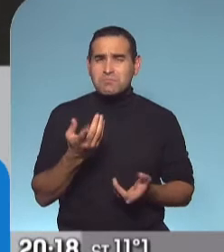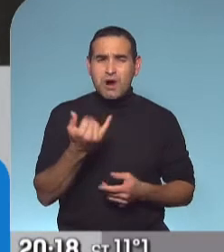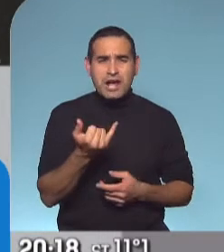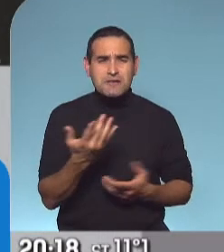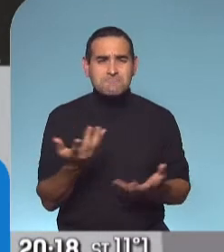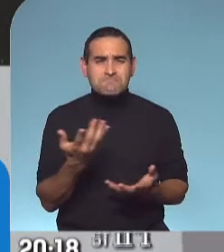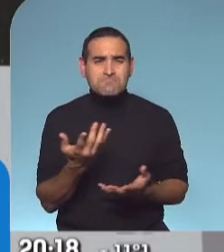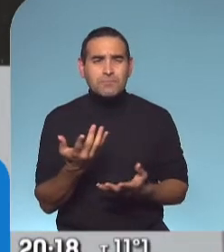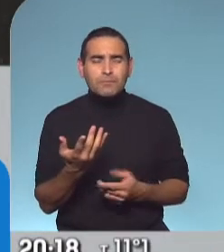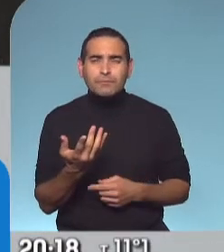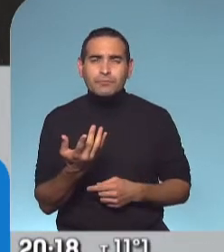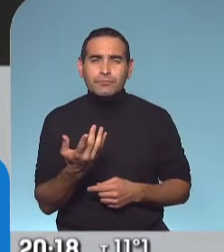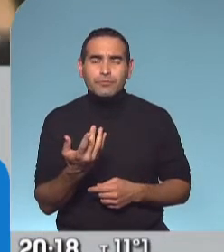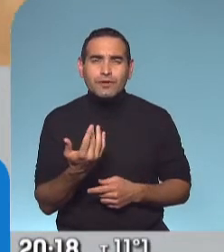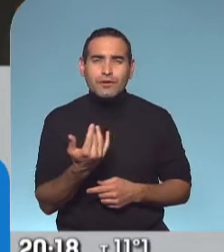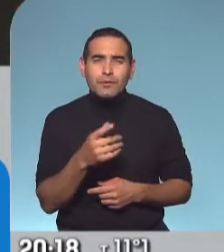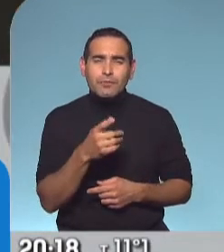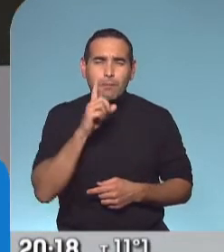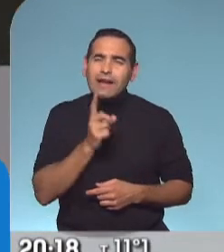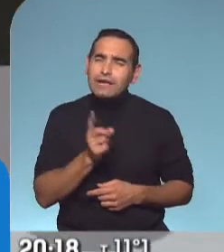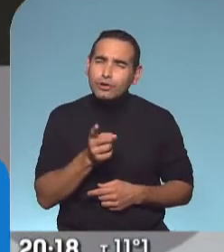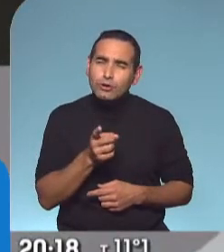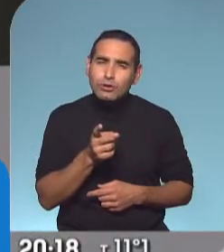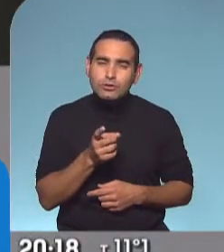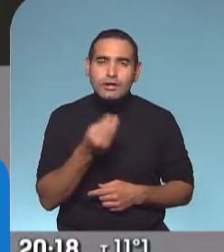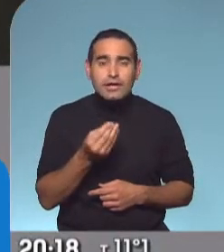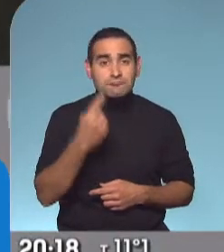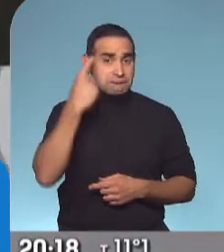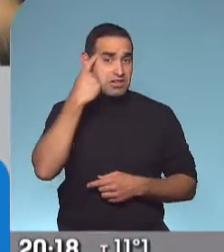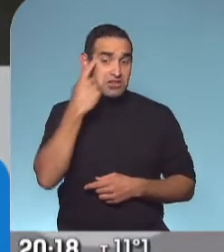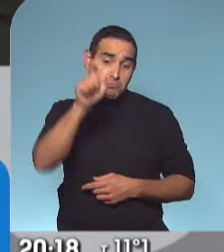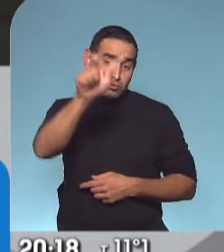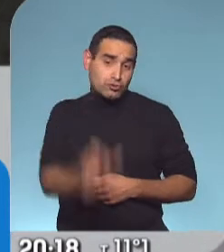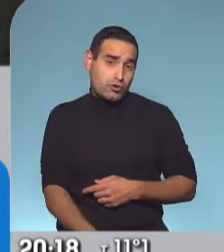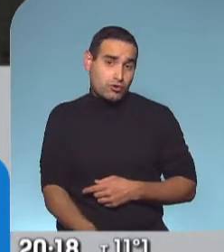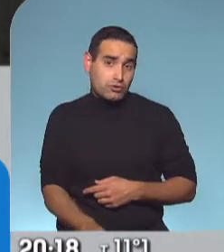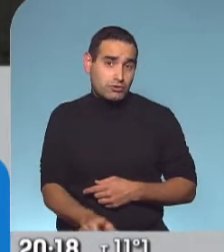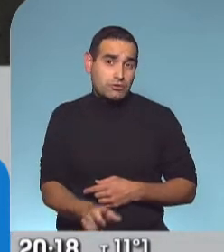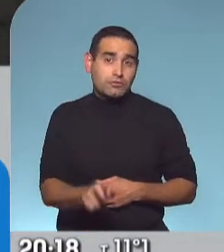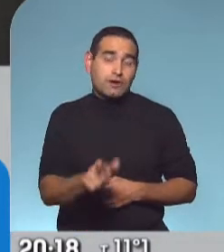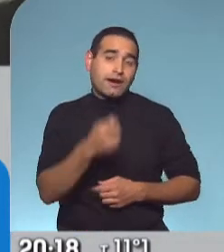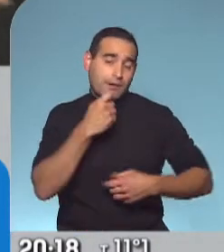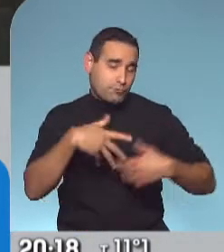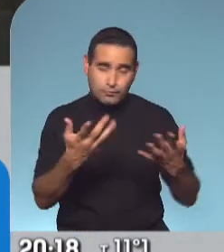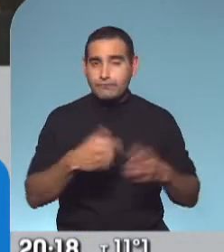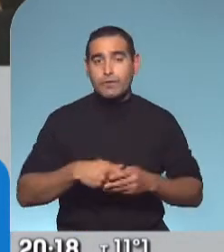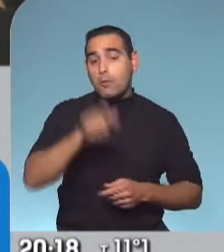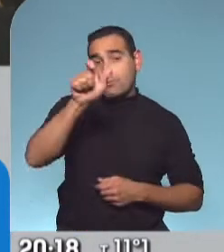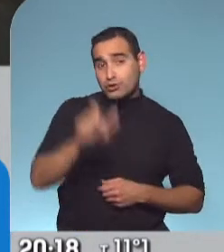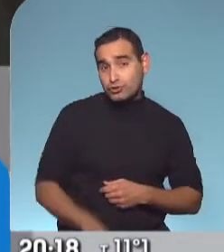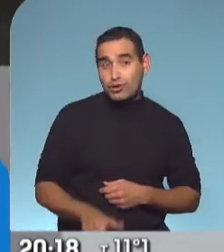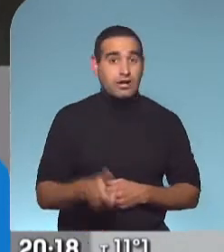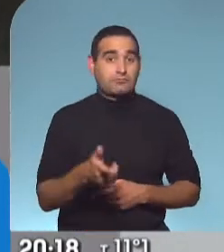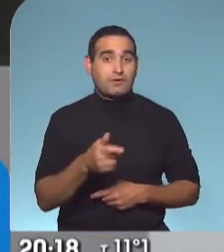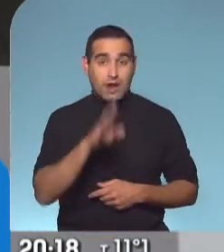como otro peligro, que es pensar que una persona, yo soy, por ejemplo, soy una persona